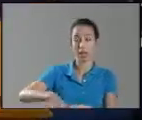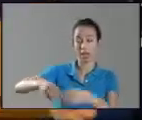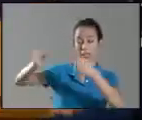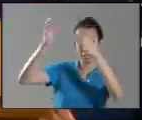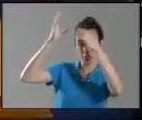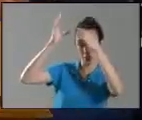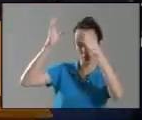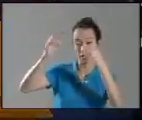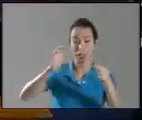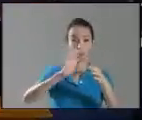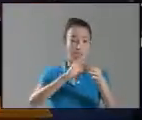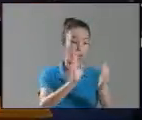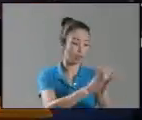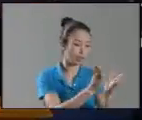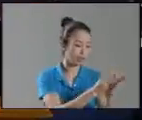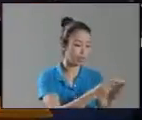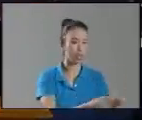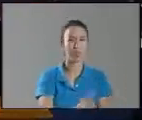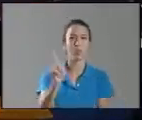Reverendo,